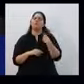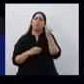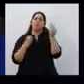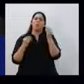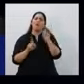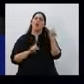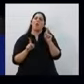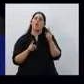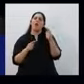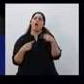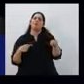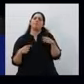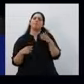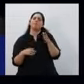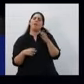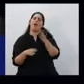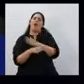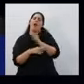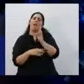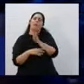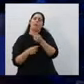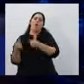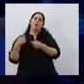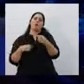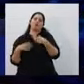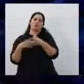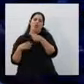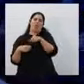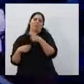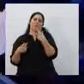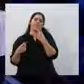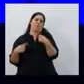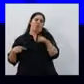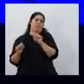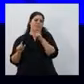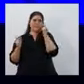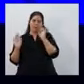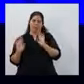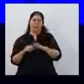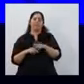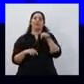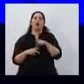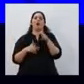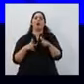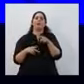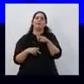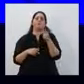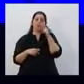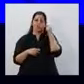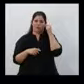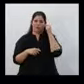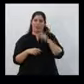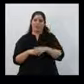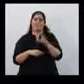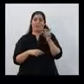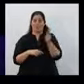definiciones que hemos encontrado en la oposición y quien tiene la palabra ahora es alberto fernández 30 segundos